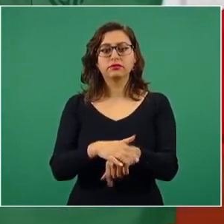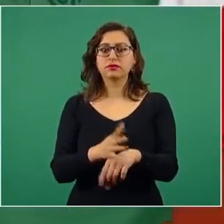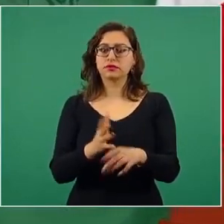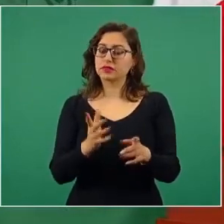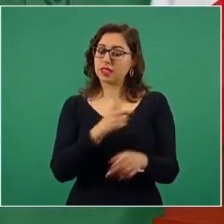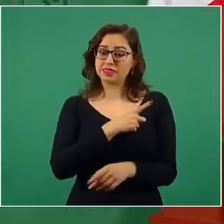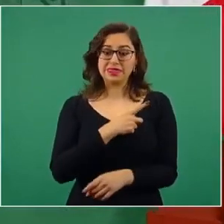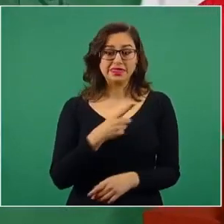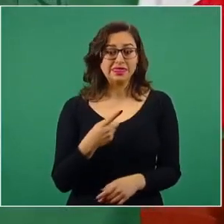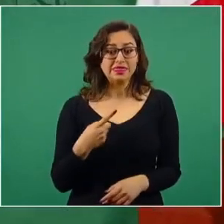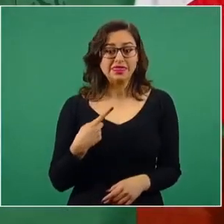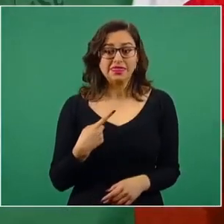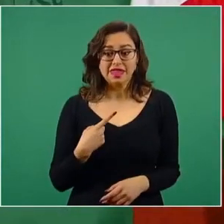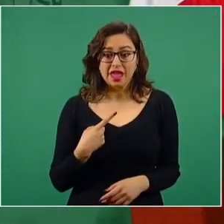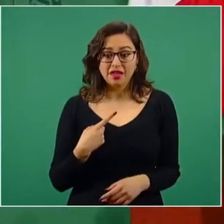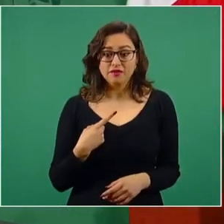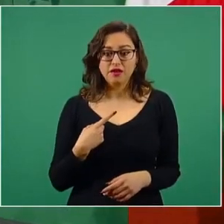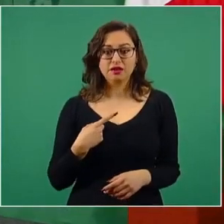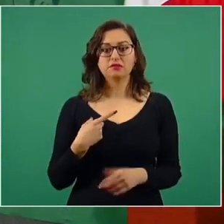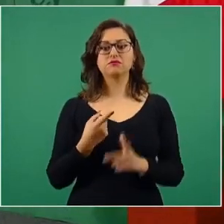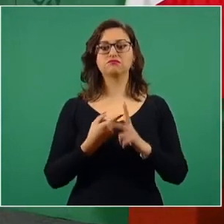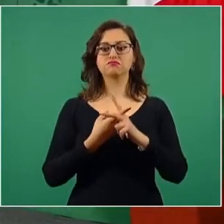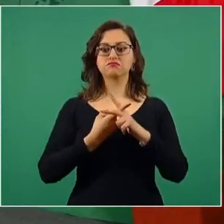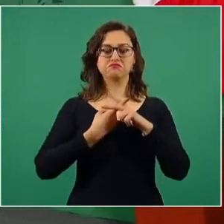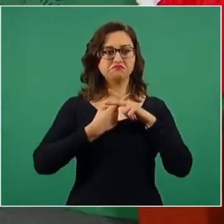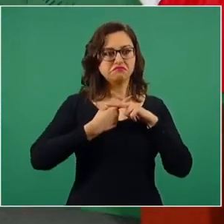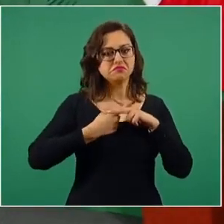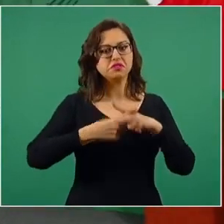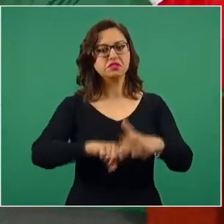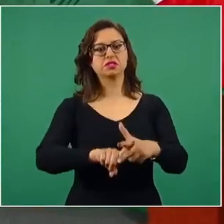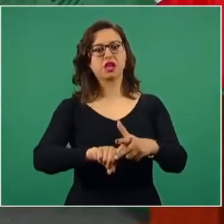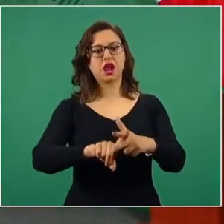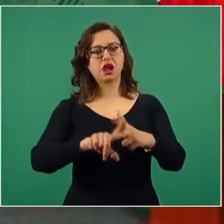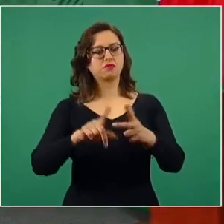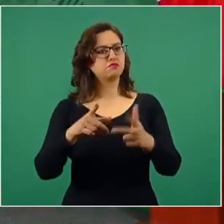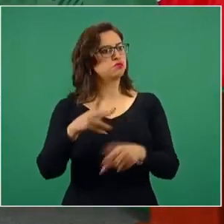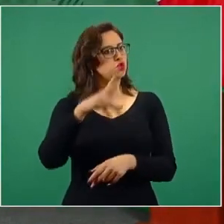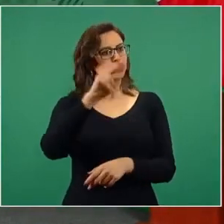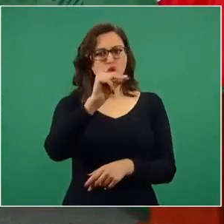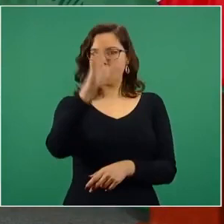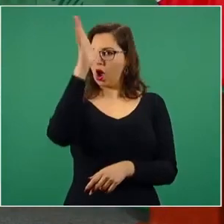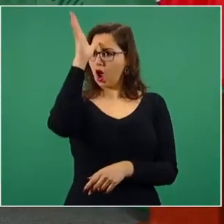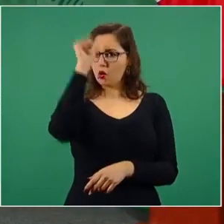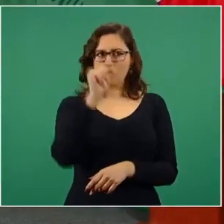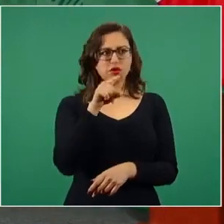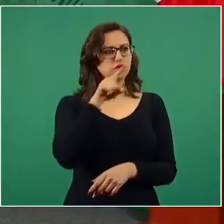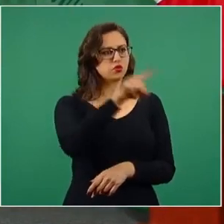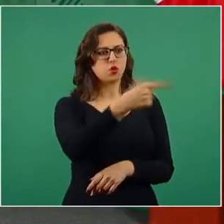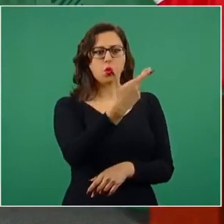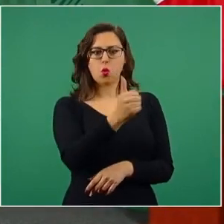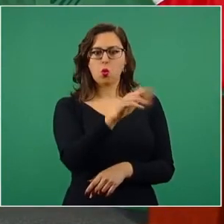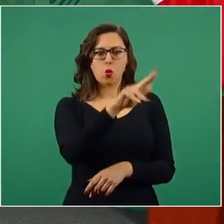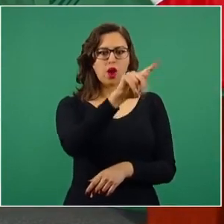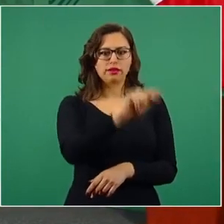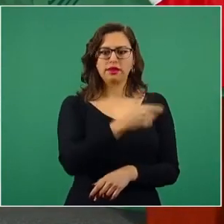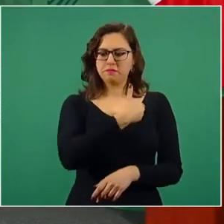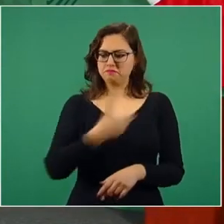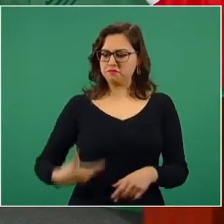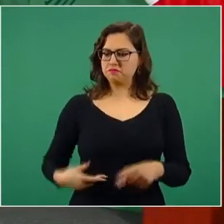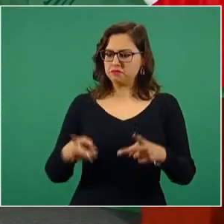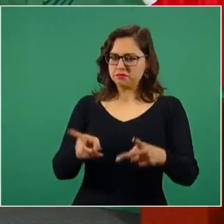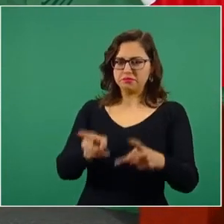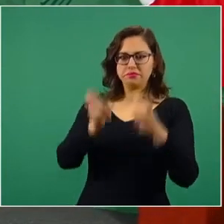inicie la protesta en contra de la usurpación,